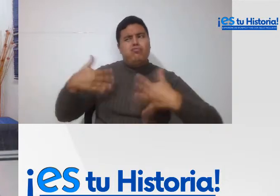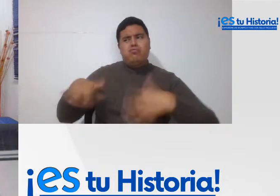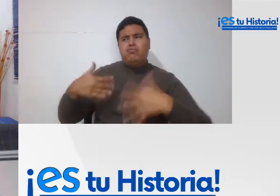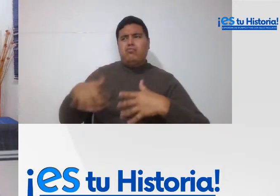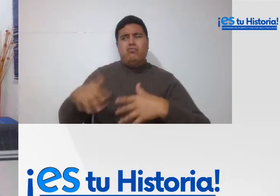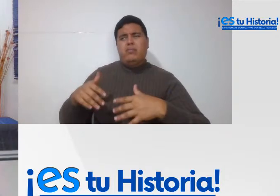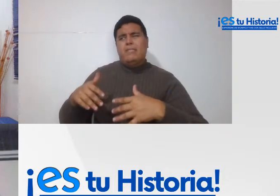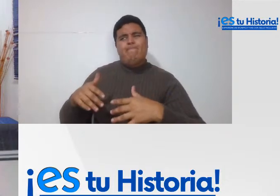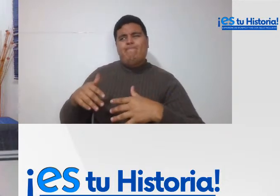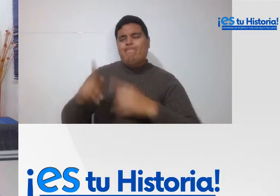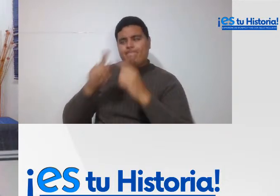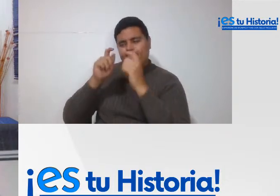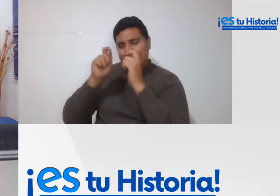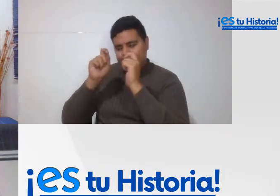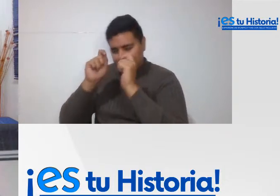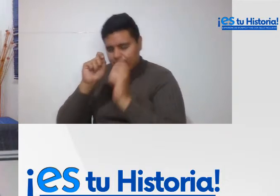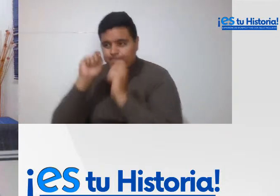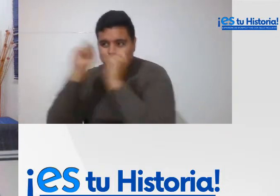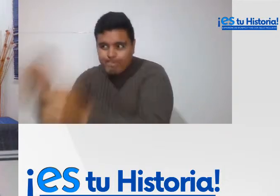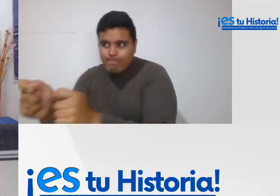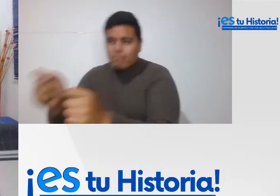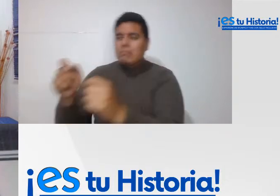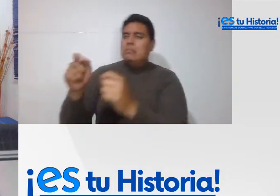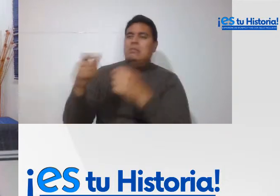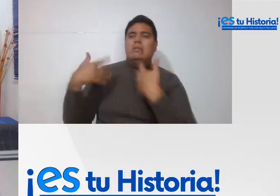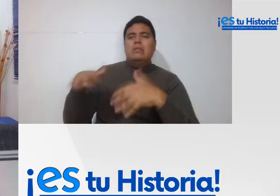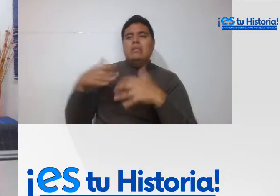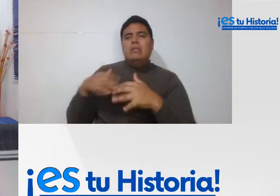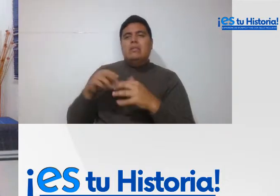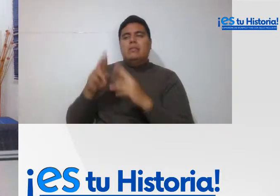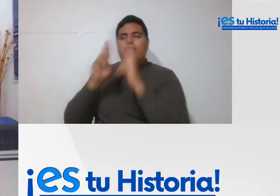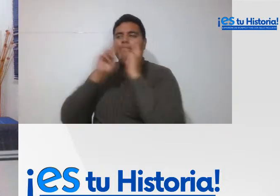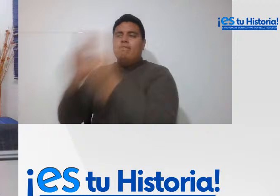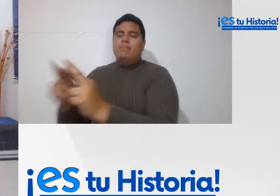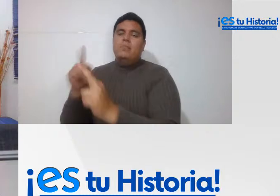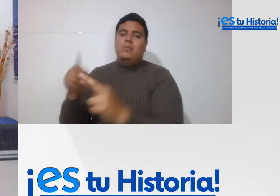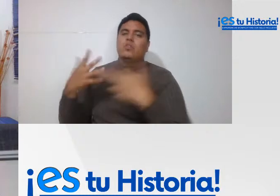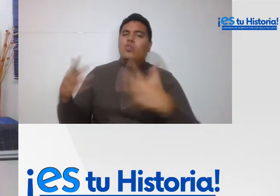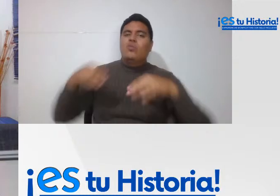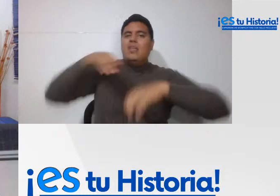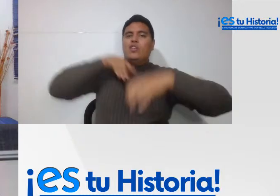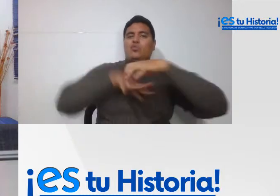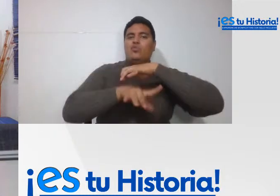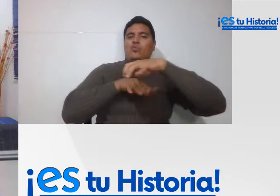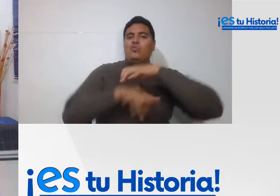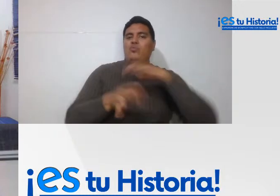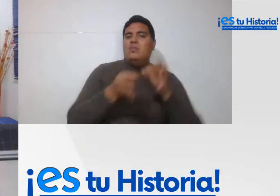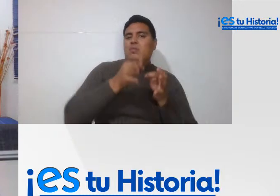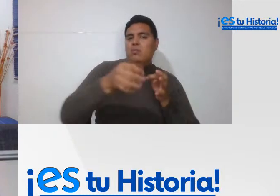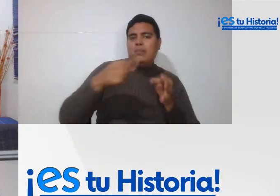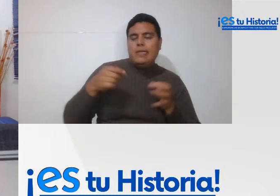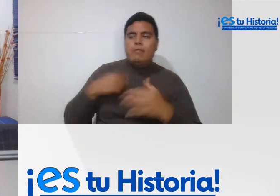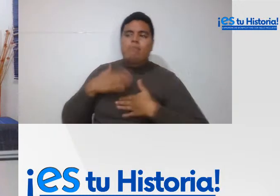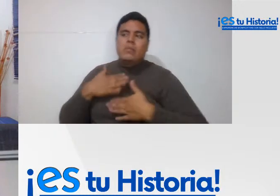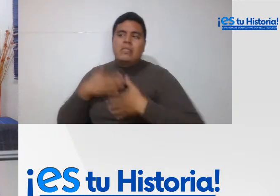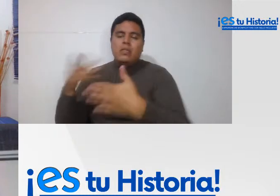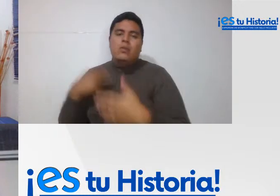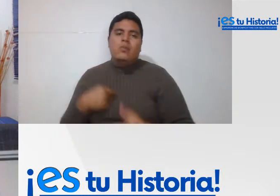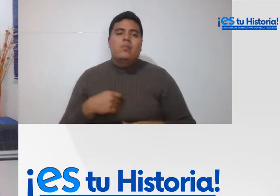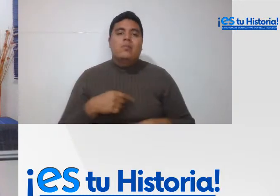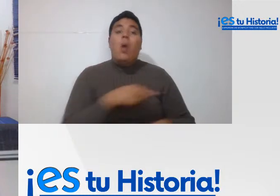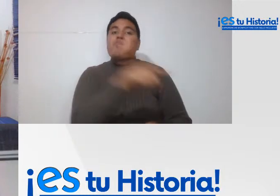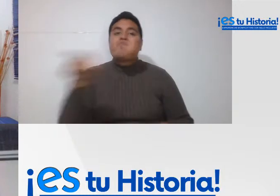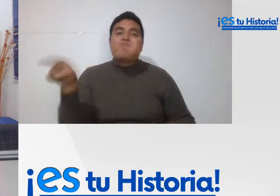tu presencia. Un gran saludo, que inclusive se conectan desde Sucre. Un gran saludo para Juliet y todas las personas que se conectaron durante